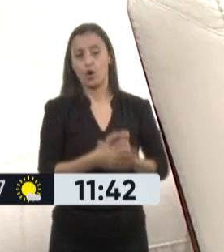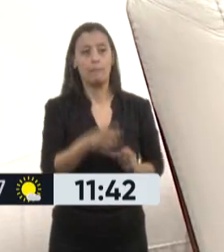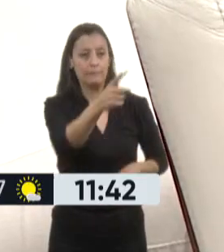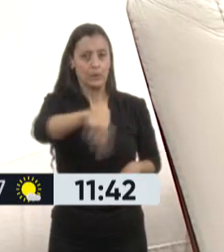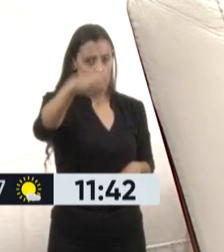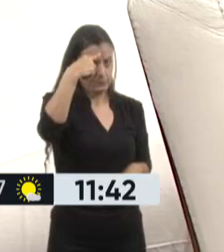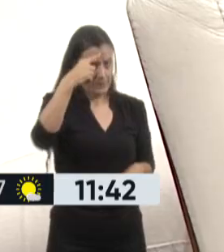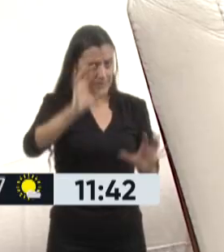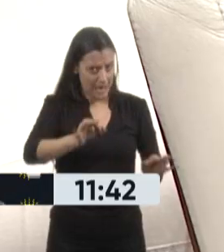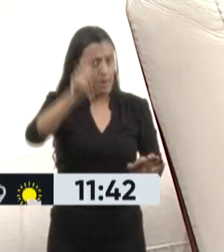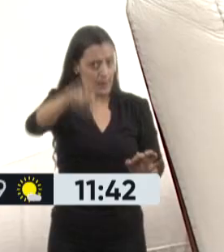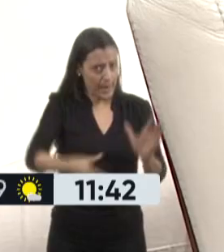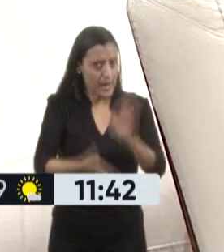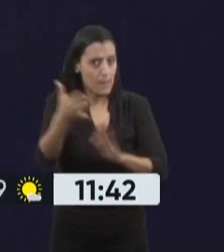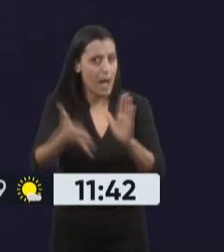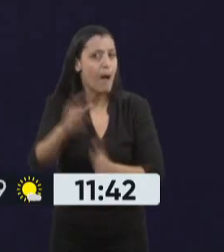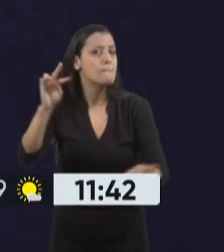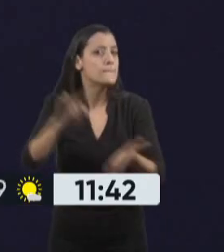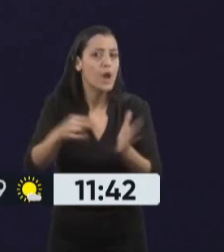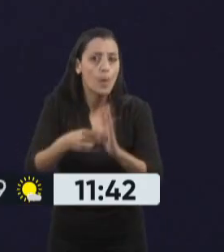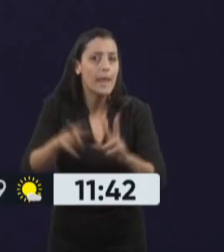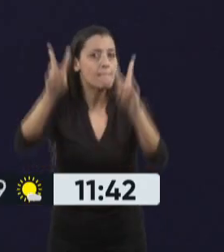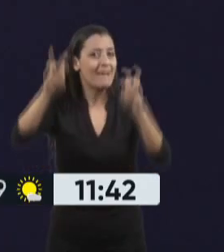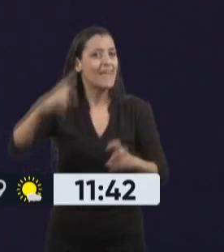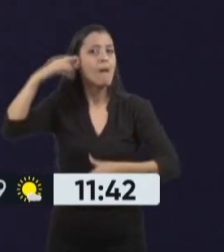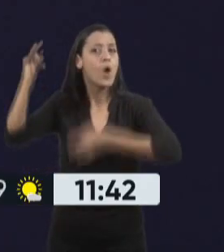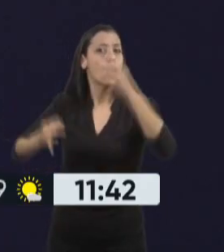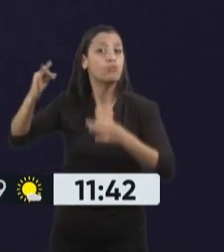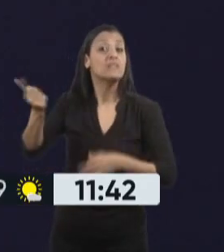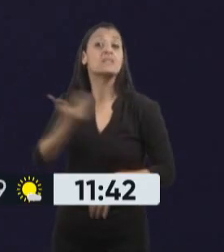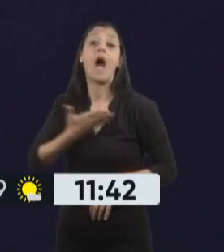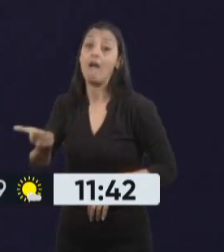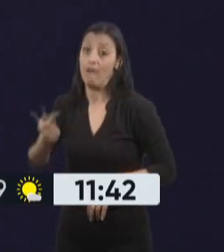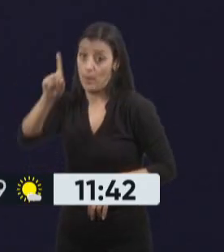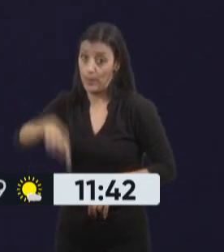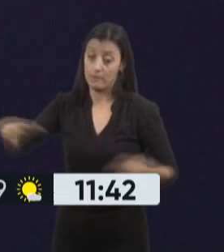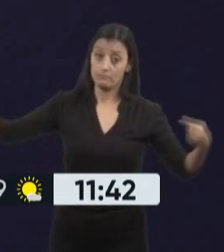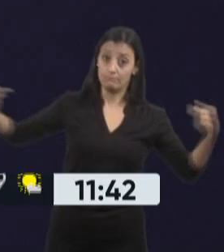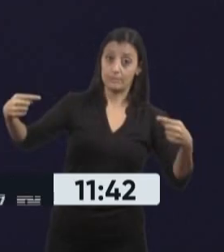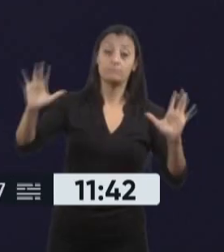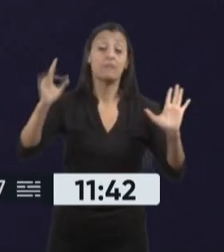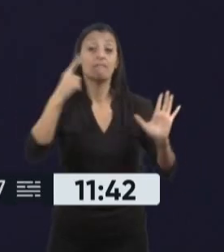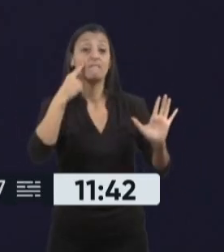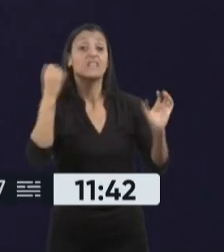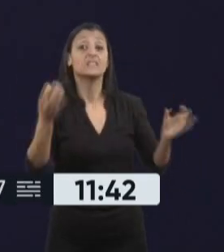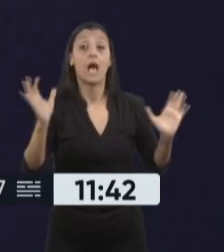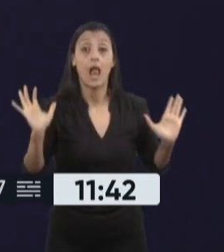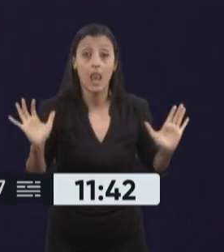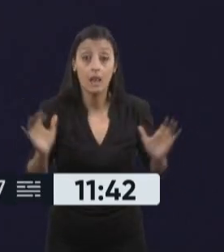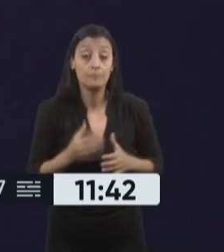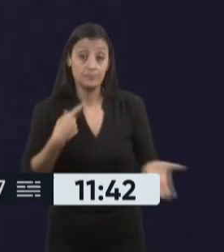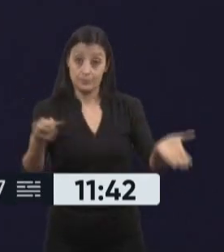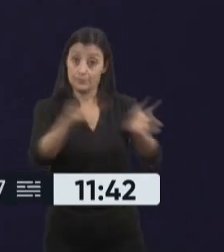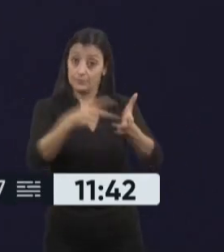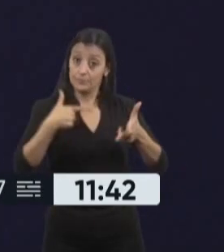empieza un conflicto legal con la AFA, digamos. La AFA va a la justicia y empieza un nuevo frente para el gobierno. Bueno, será una discusión, te repito,